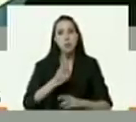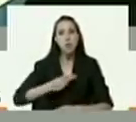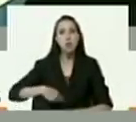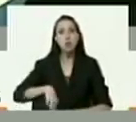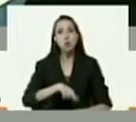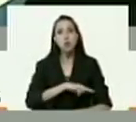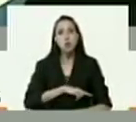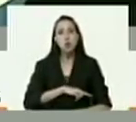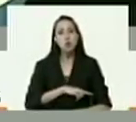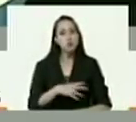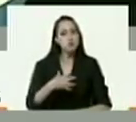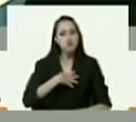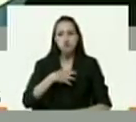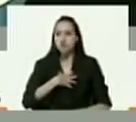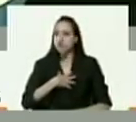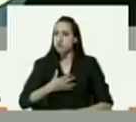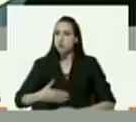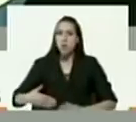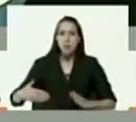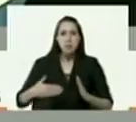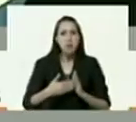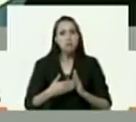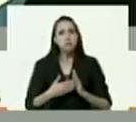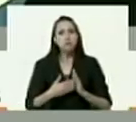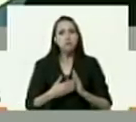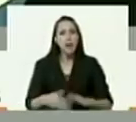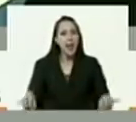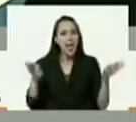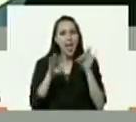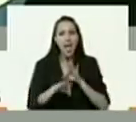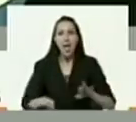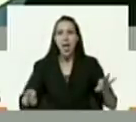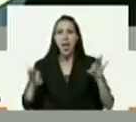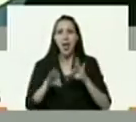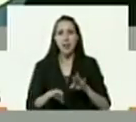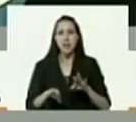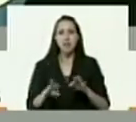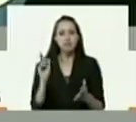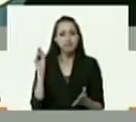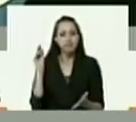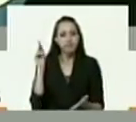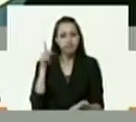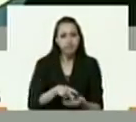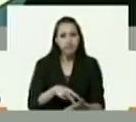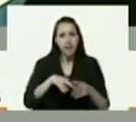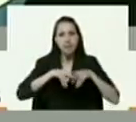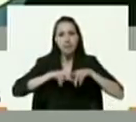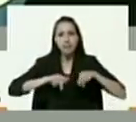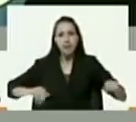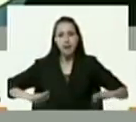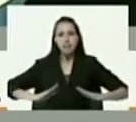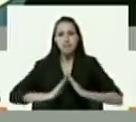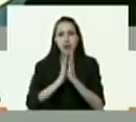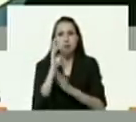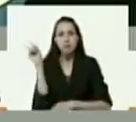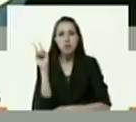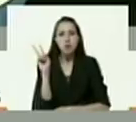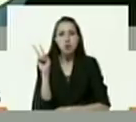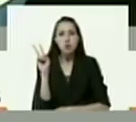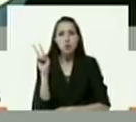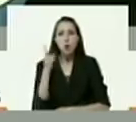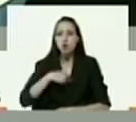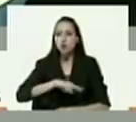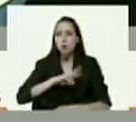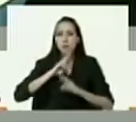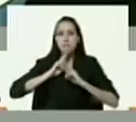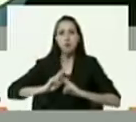vamos a permitir que nadie oye el sagrado suelo venezolano. Nosotros responderíamos y ojalá que eso